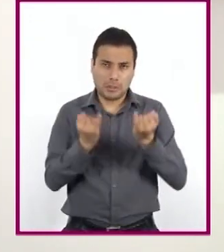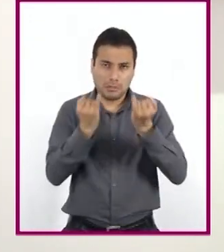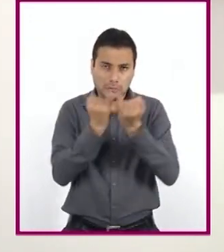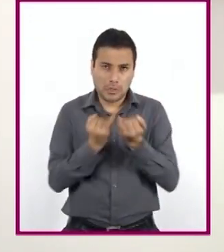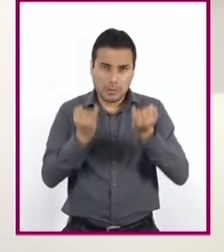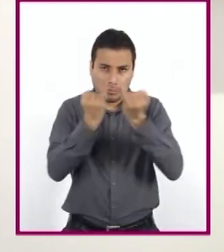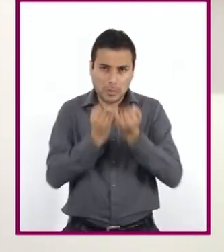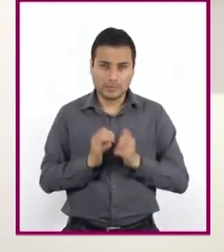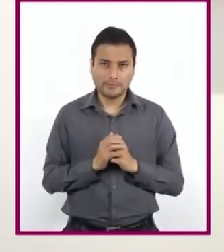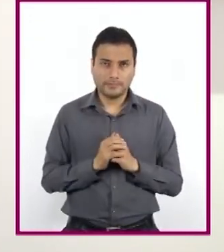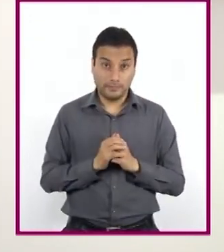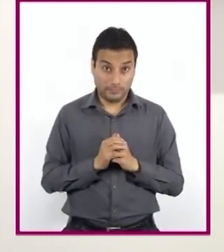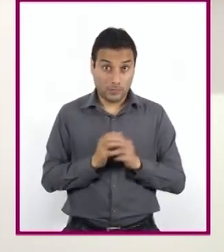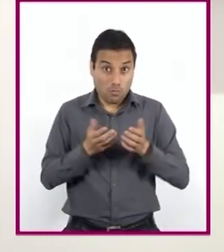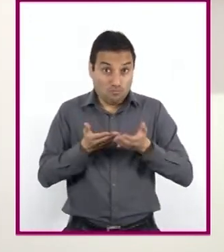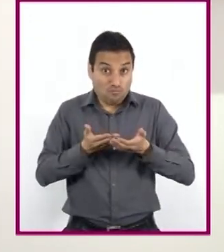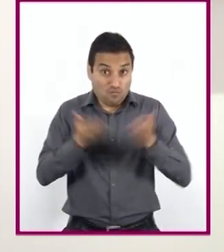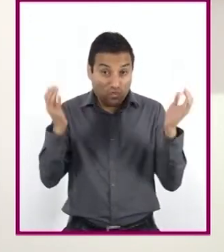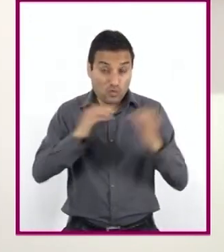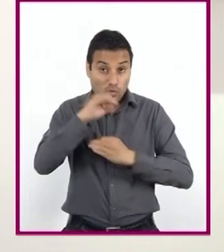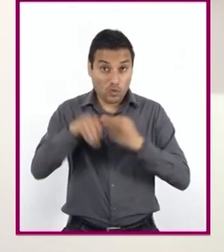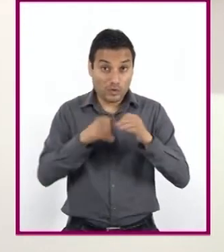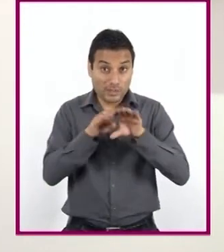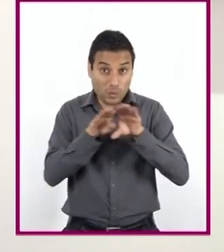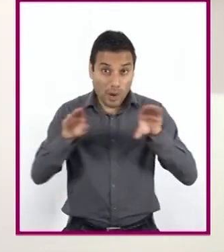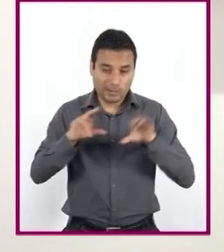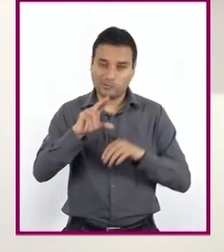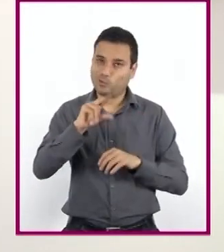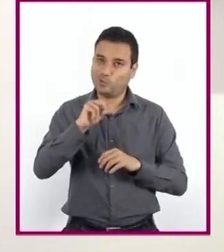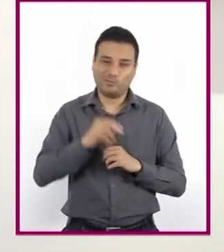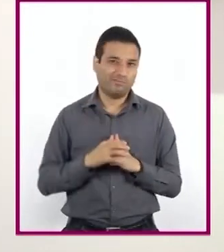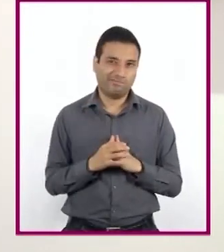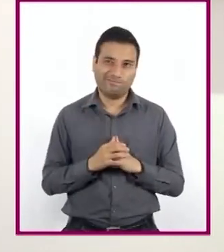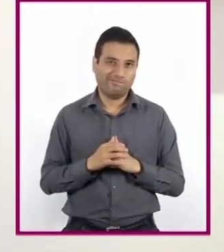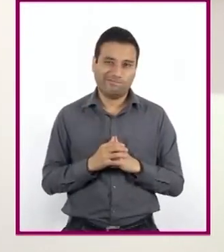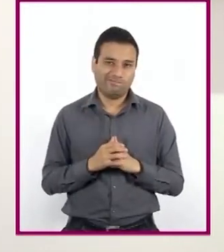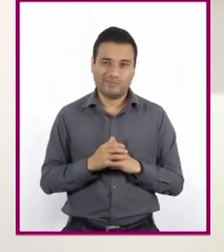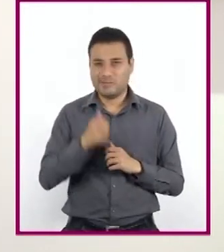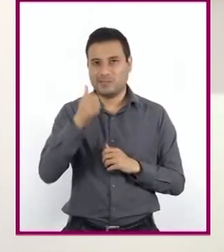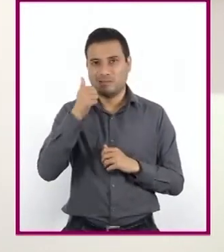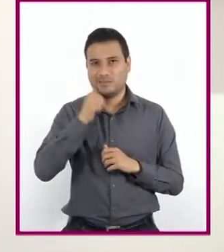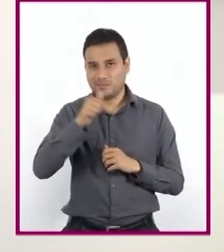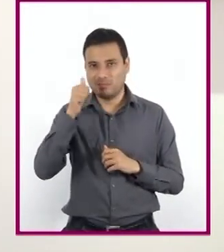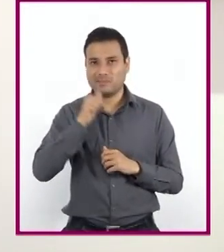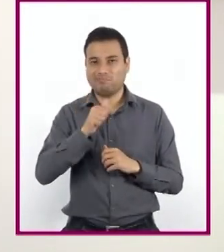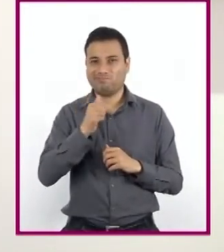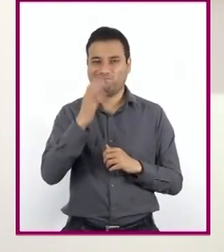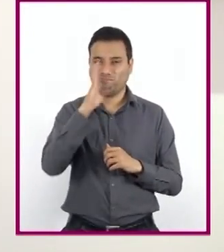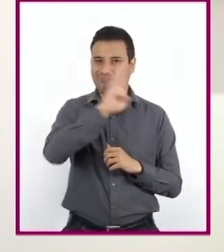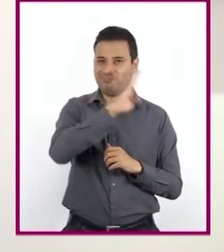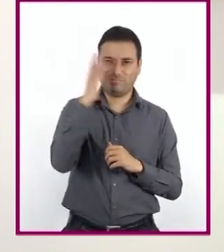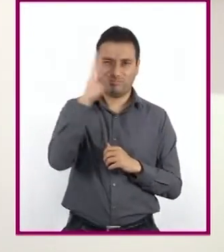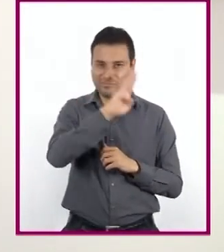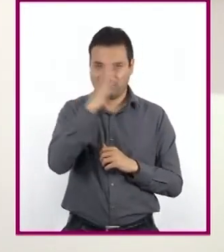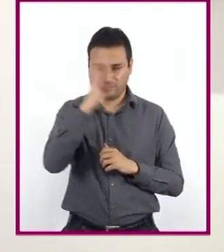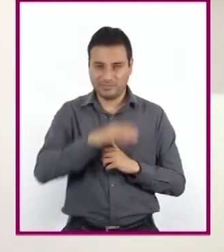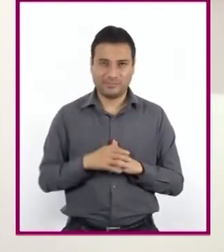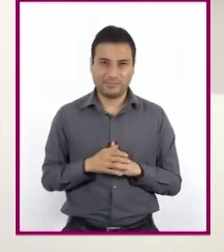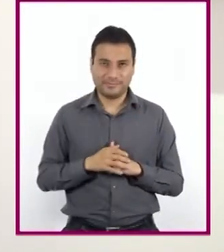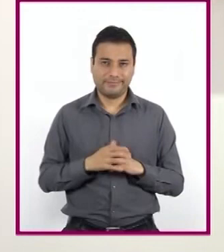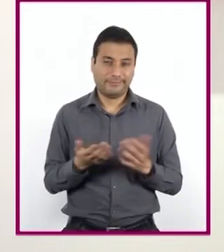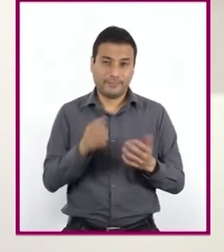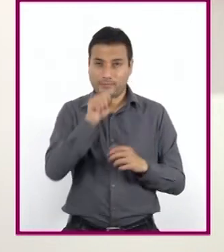forma en que se distribuye en el tiempo. Es irregular a lo largo del año y también varía